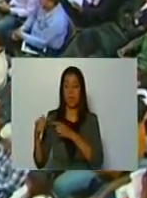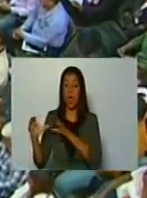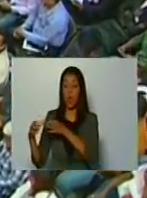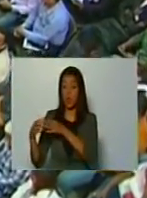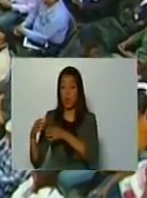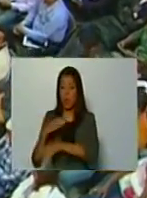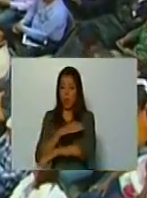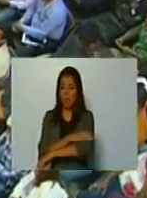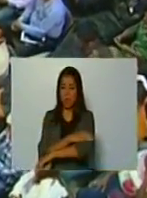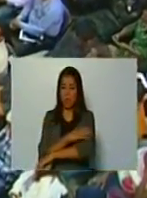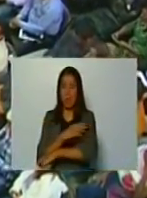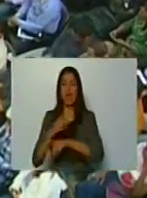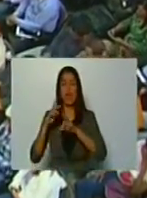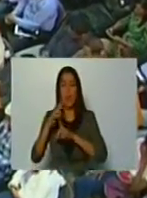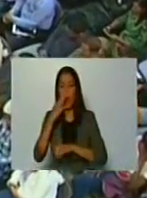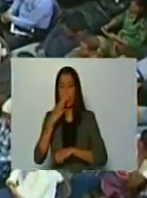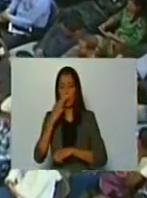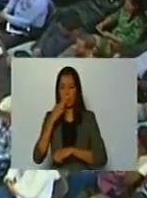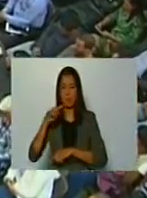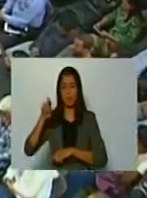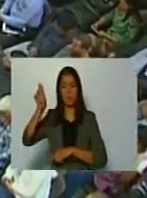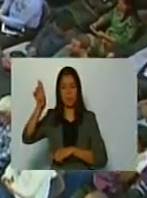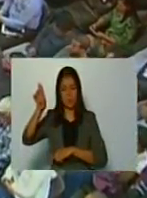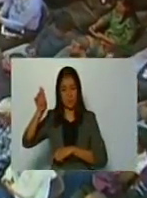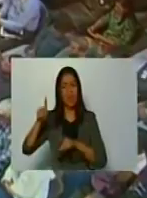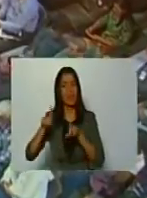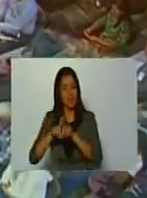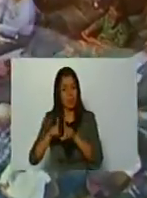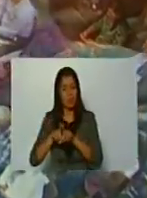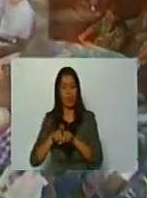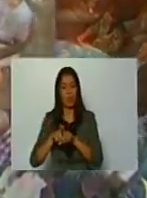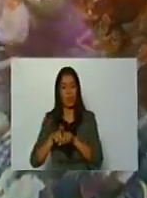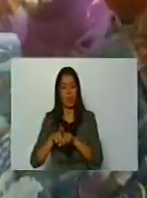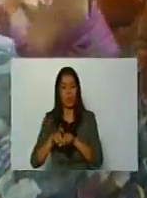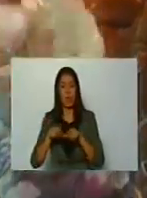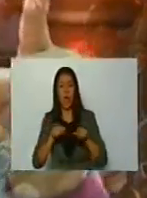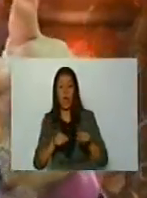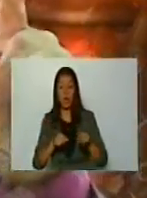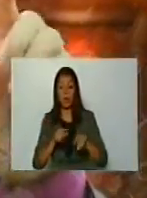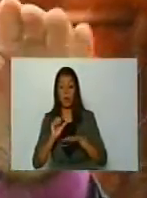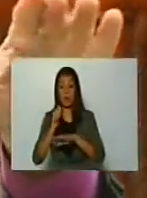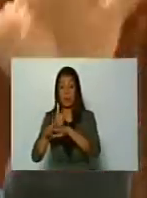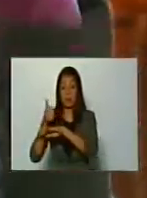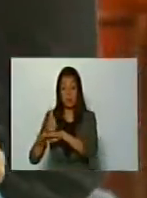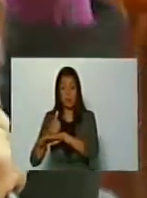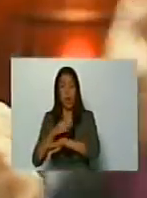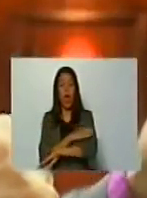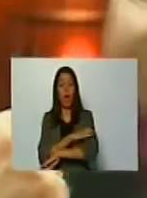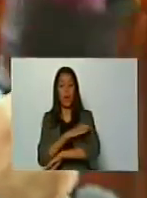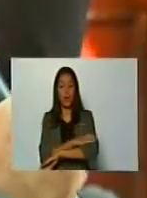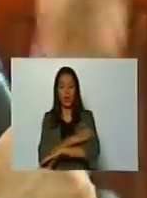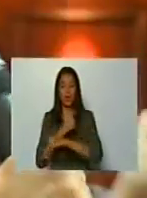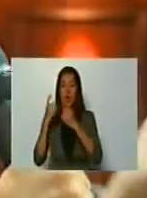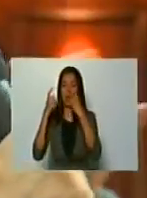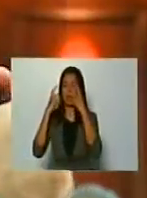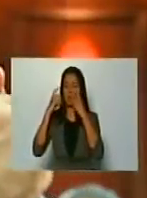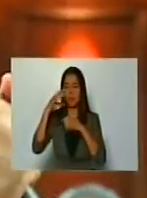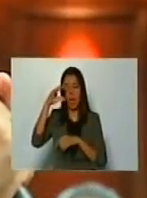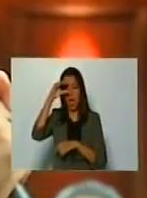fascista, una generación de dirigentes opositores que se formaron en el